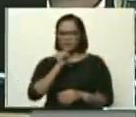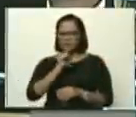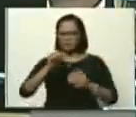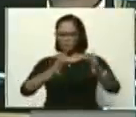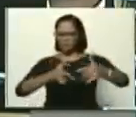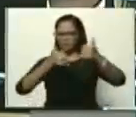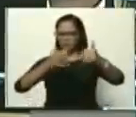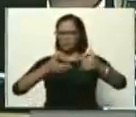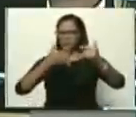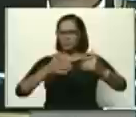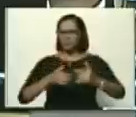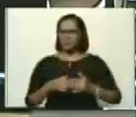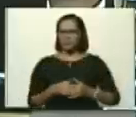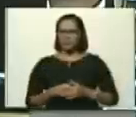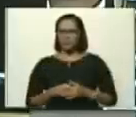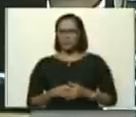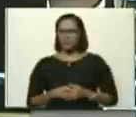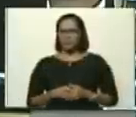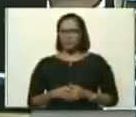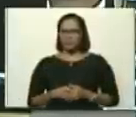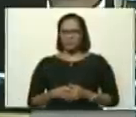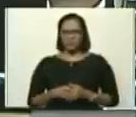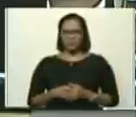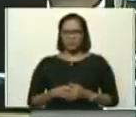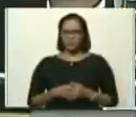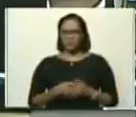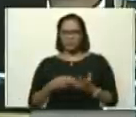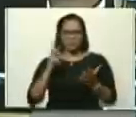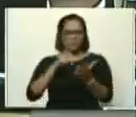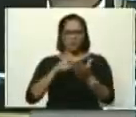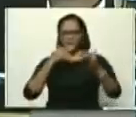Se va a presentar por ahí en Guarenas unas críticas de la gente.